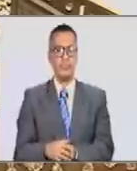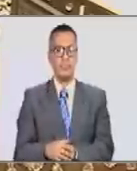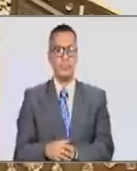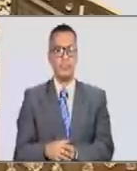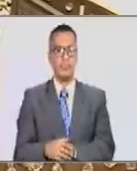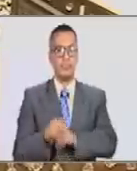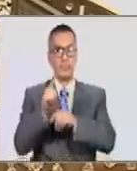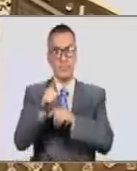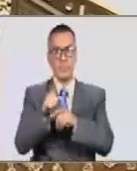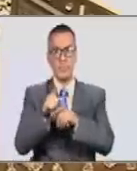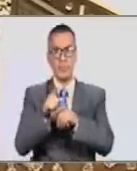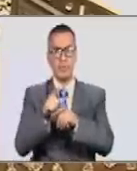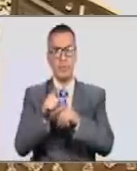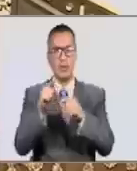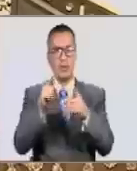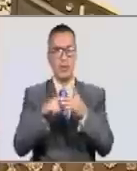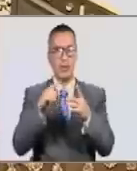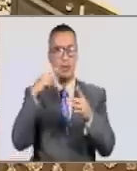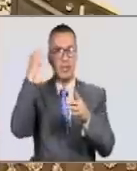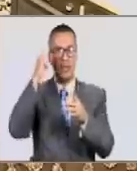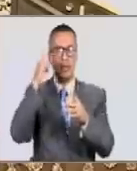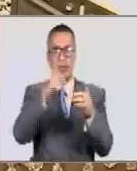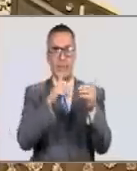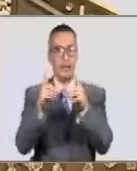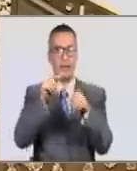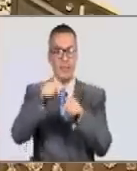Esta madera está más vetusta que Europa, diputado.